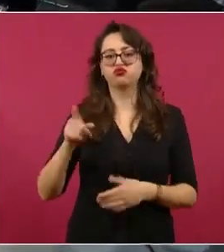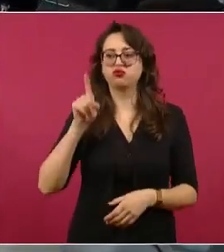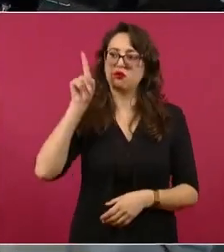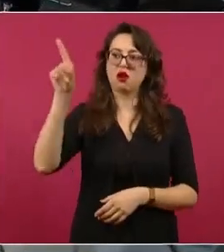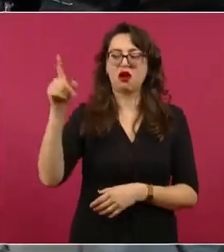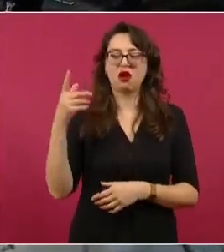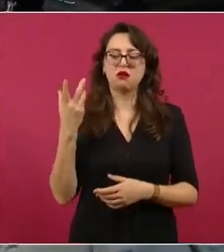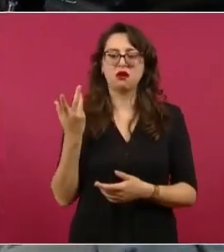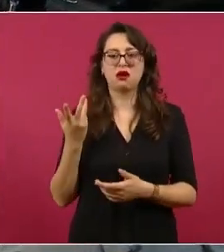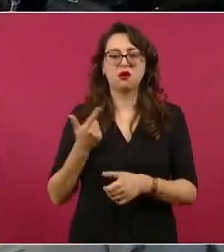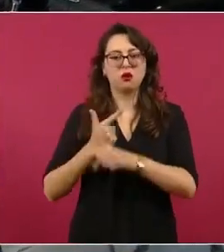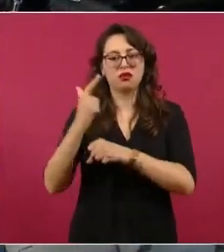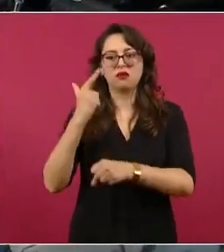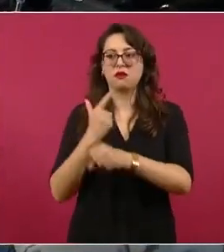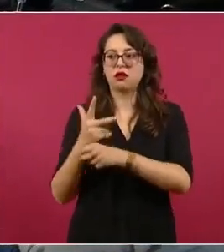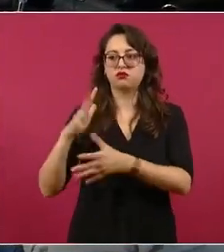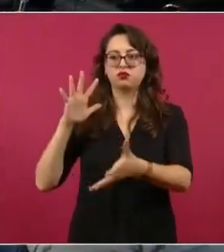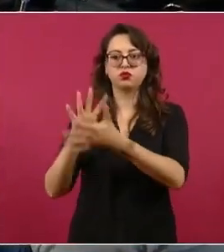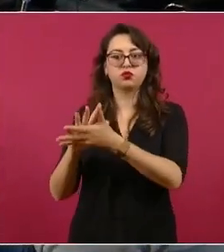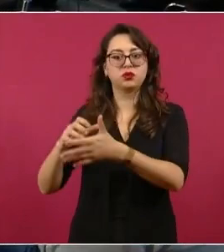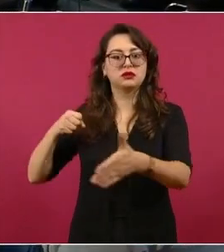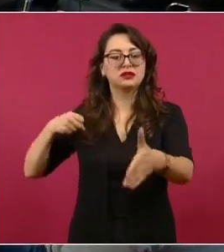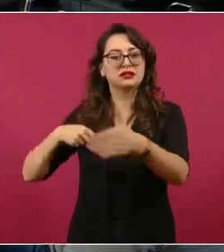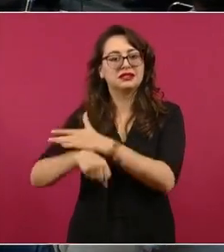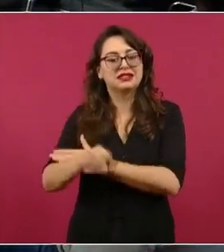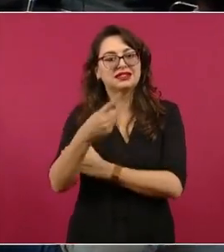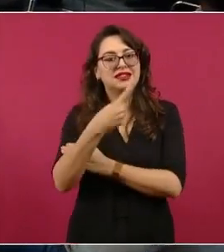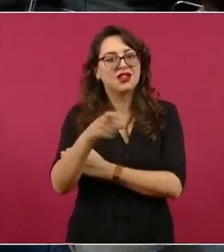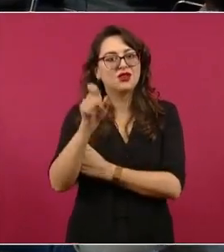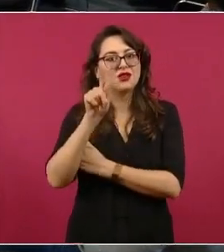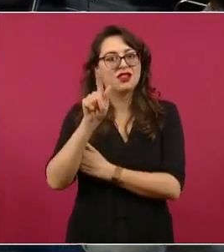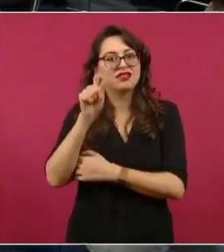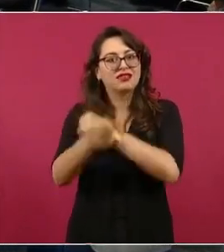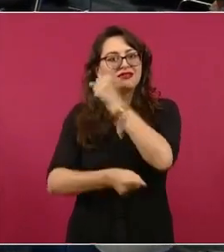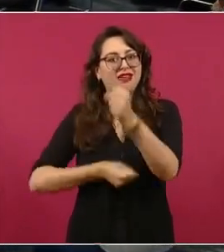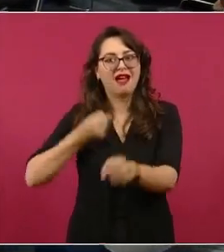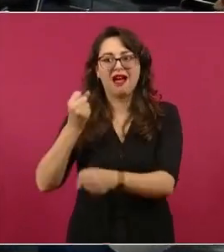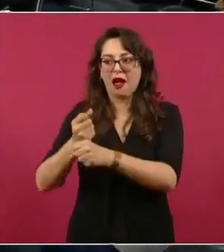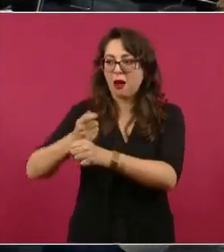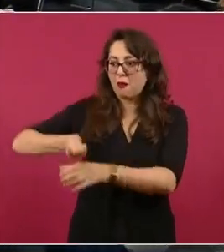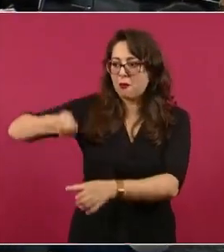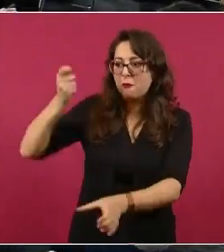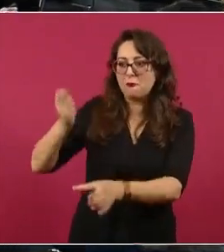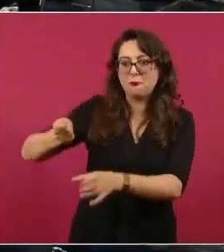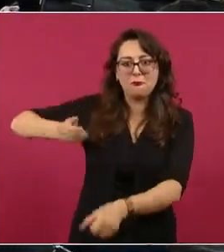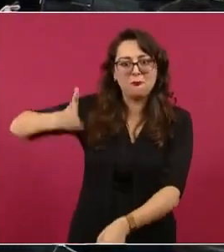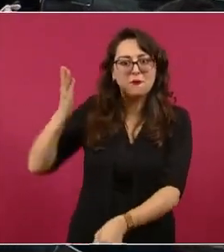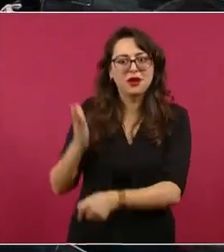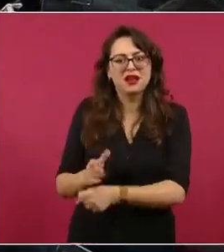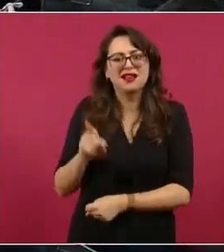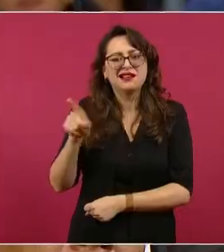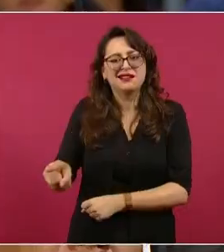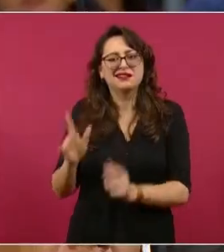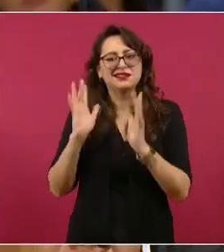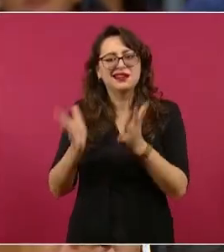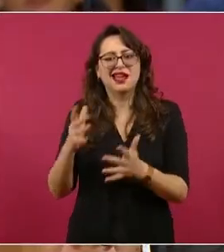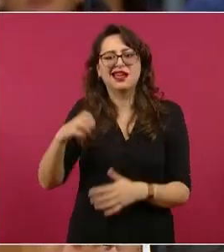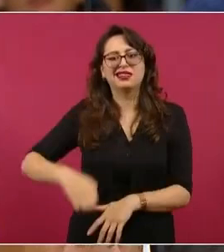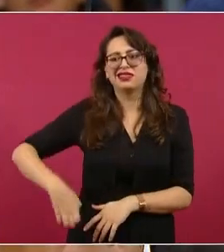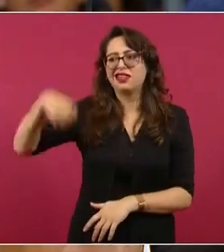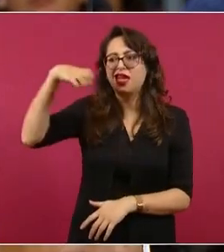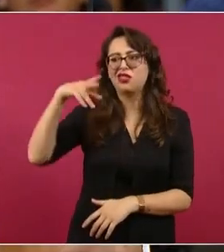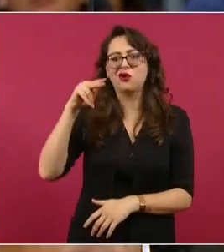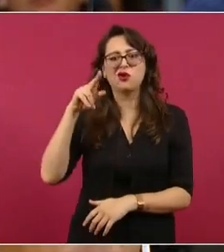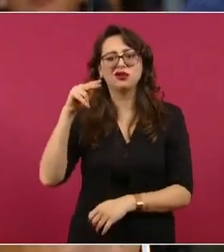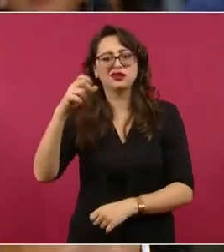mayor de 80 años. Se han hecho varias gestiones, peticiones a través de la Cancillería, quien ha estado actuando, y